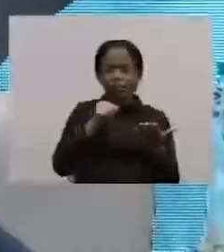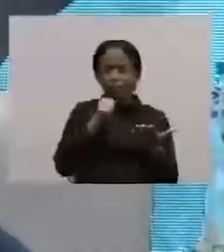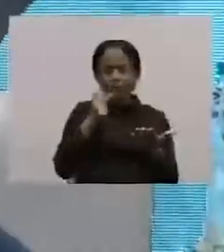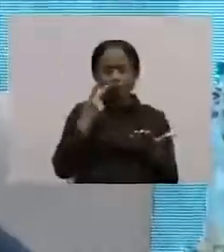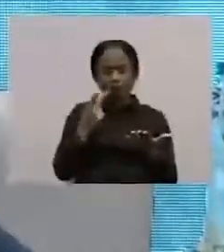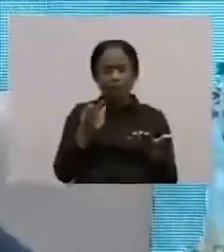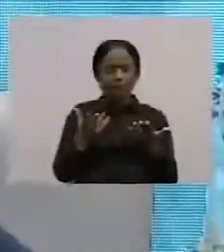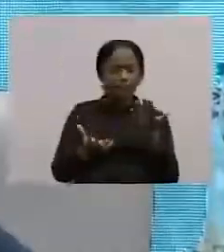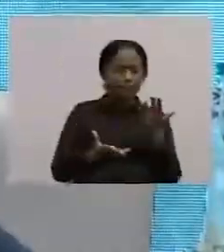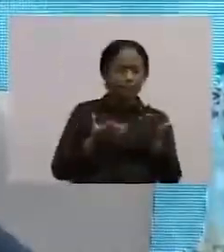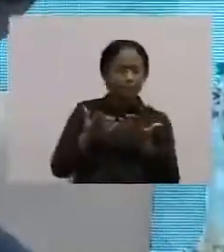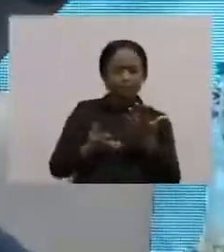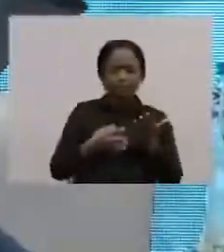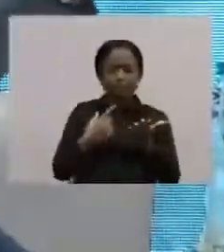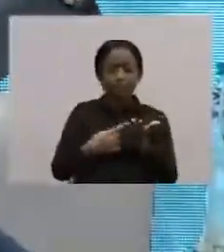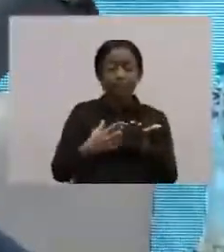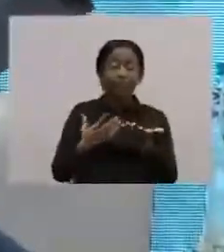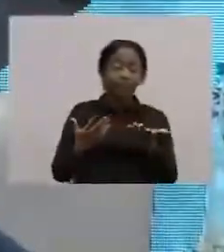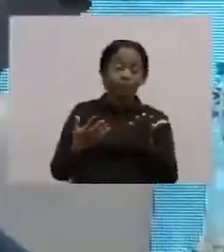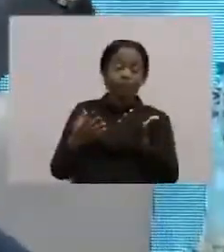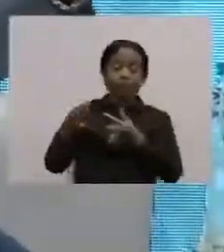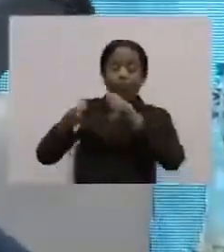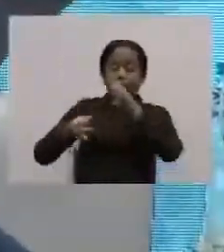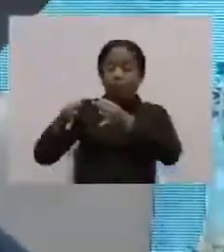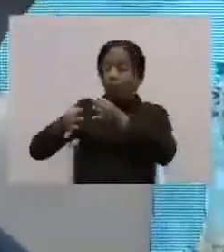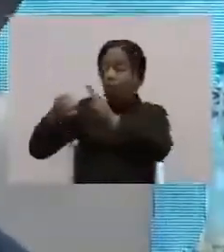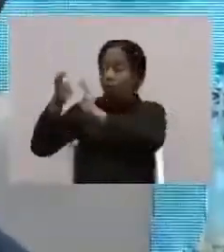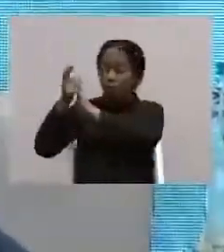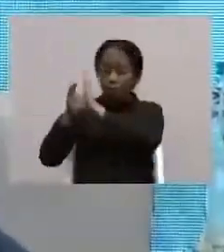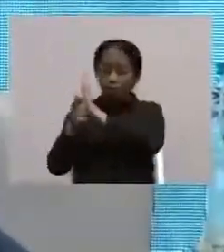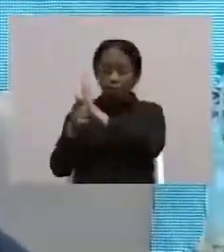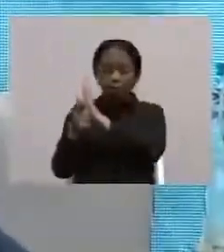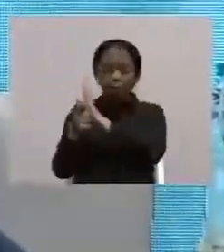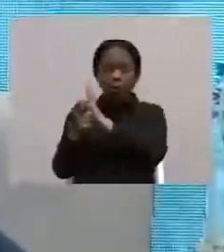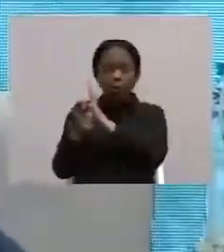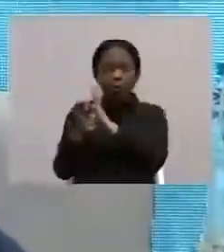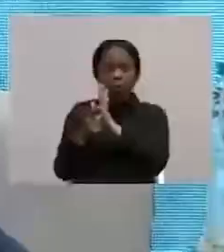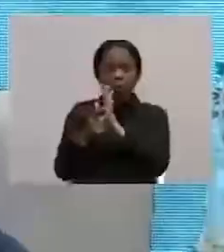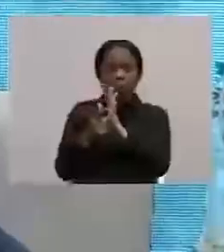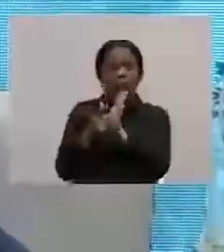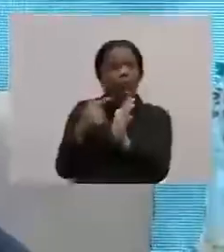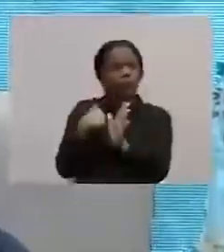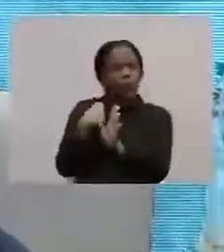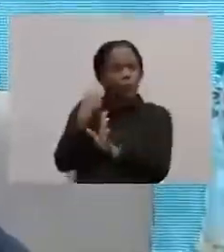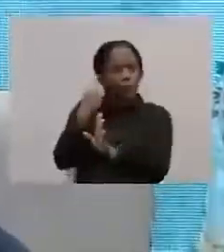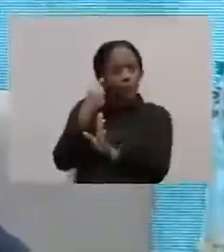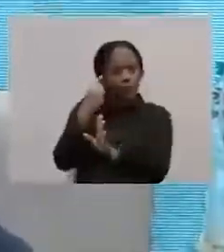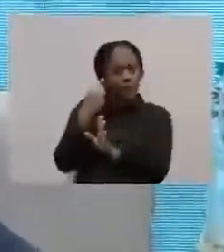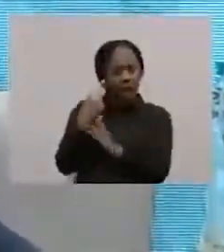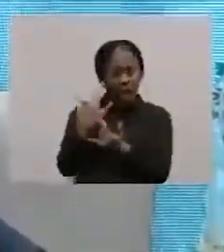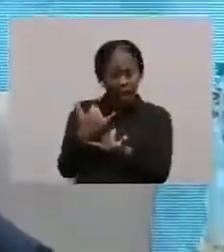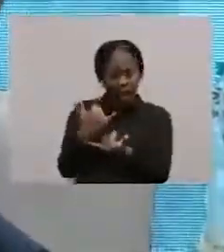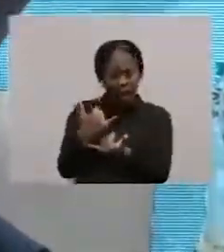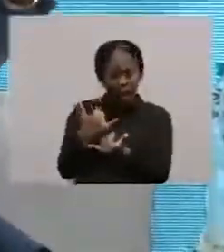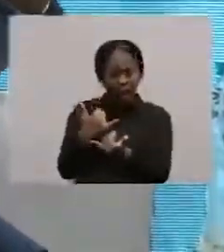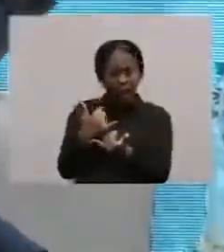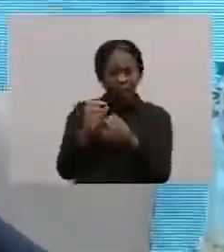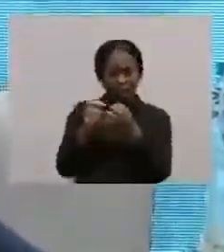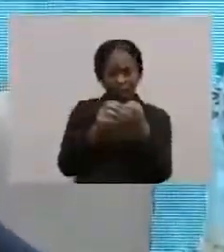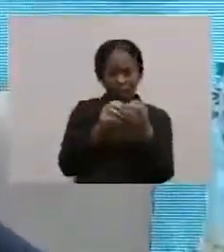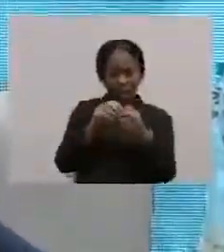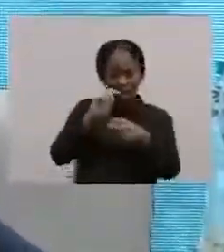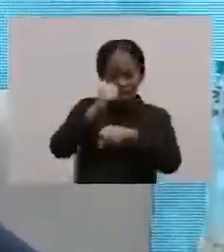tanta razón que el Tribunal Constitucional lo declaró inconstitucional. Entonces, yo creo que lo que está sometido ahora se